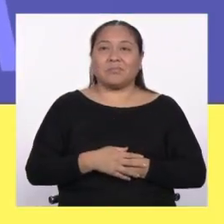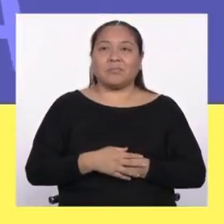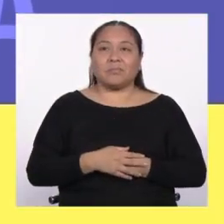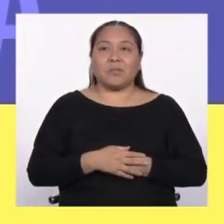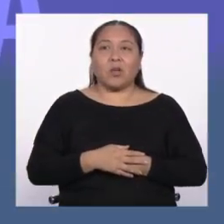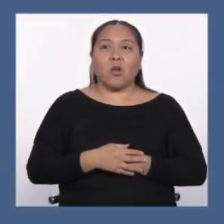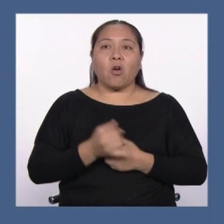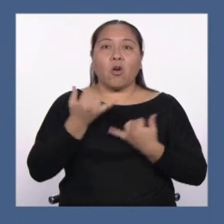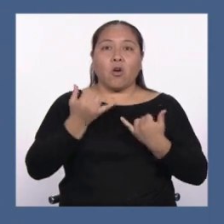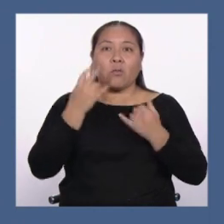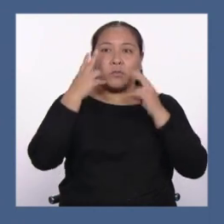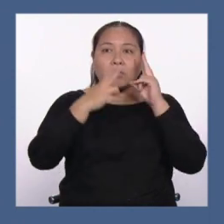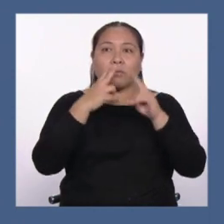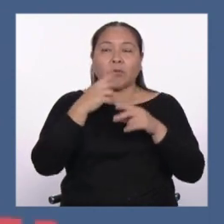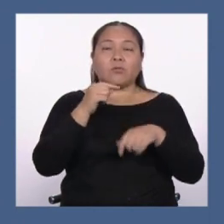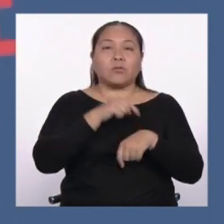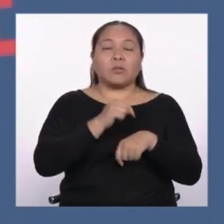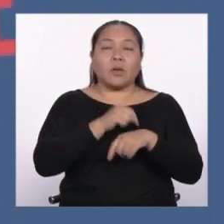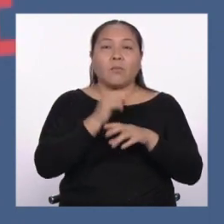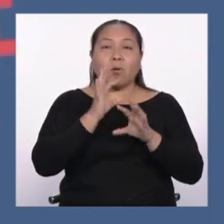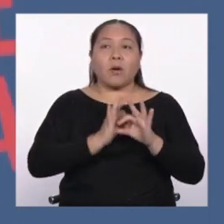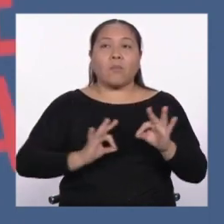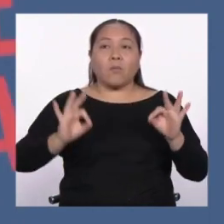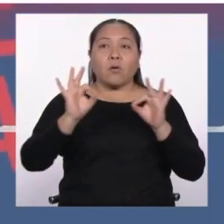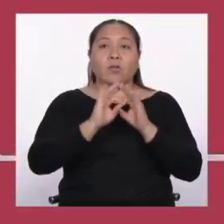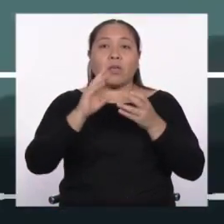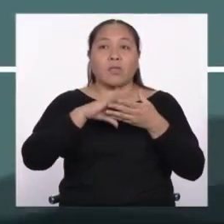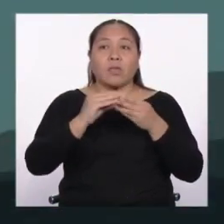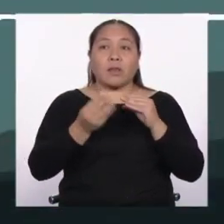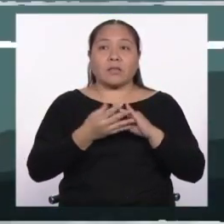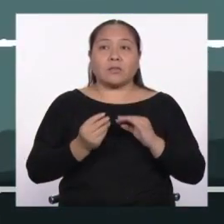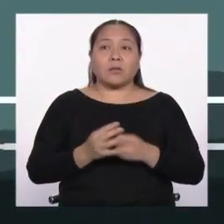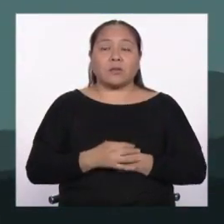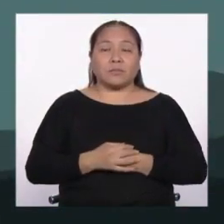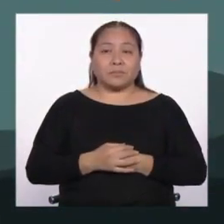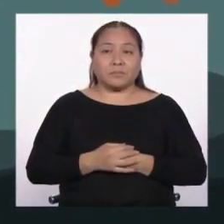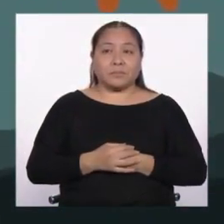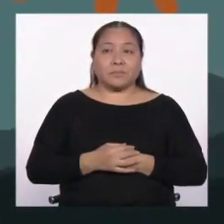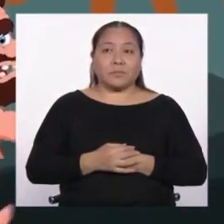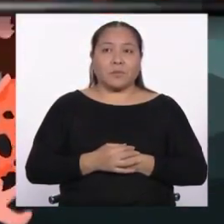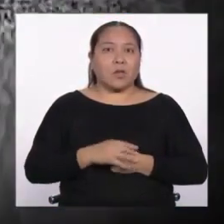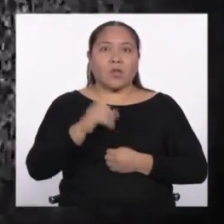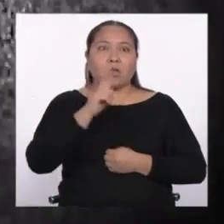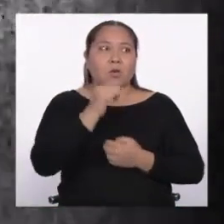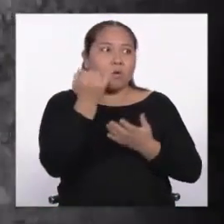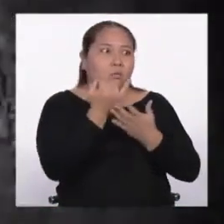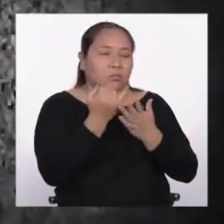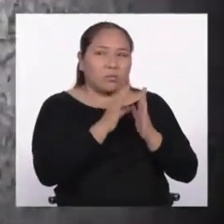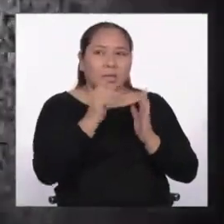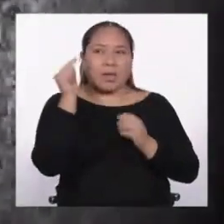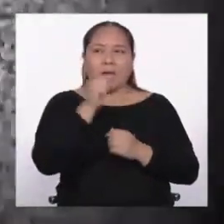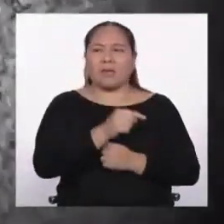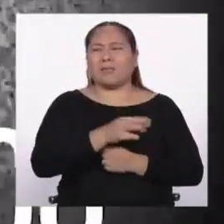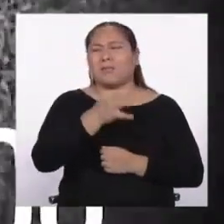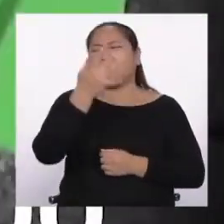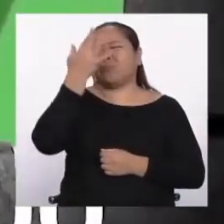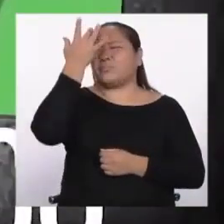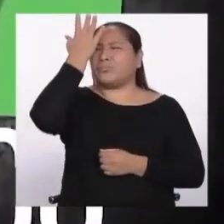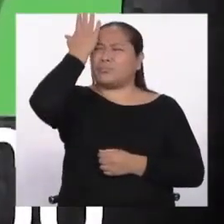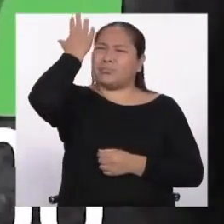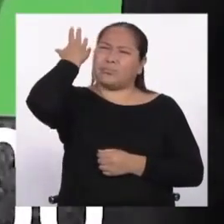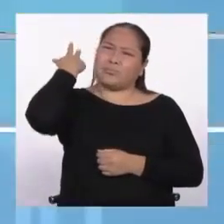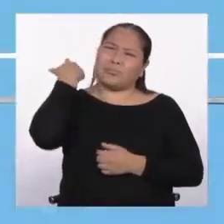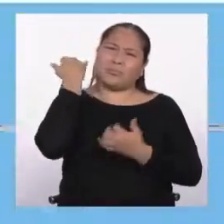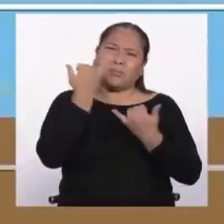vamos a hablar de uno de los periodos más importantes de la historia. No, señor editor, ese periodo es muy prehistórico para